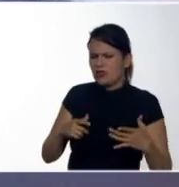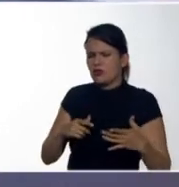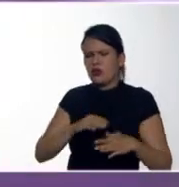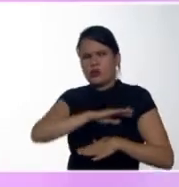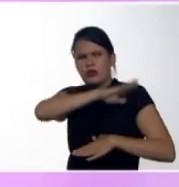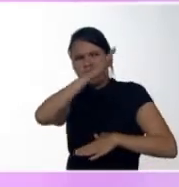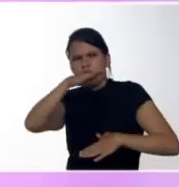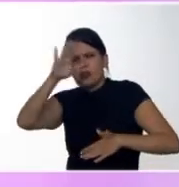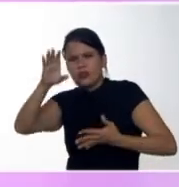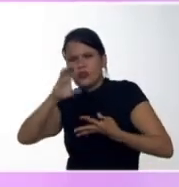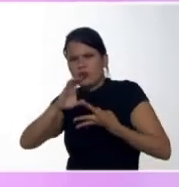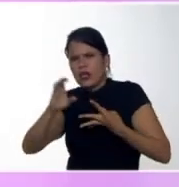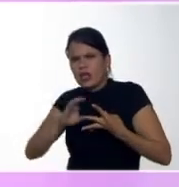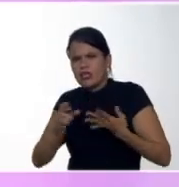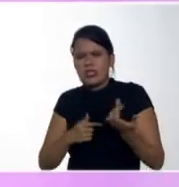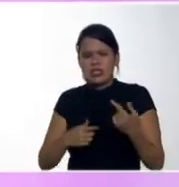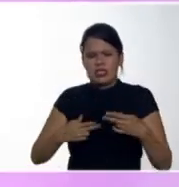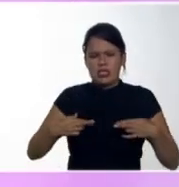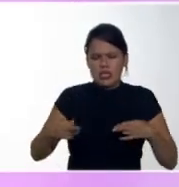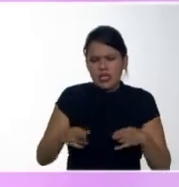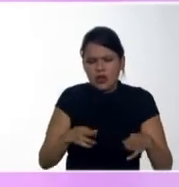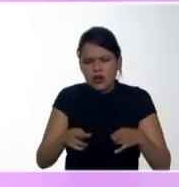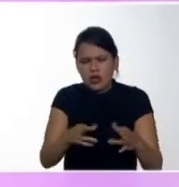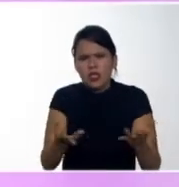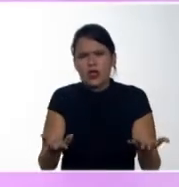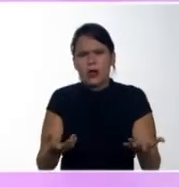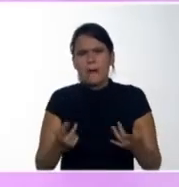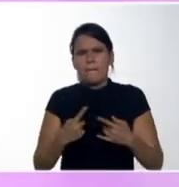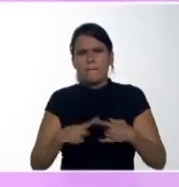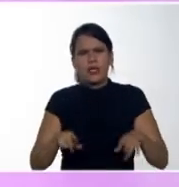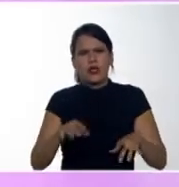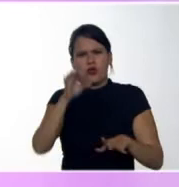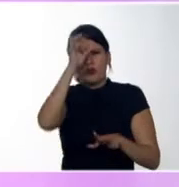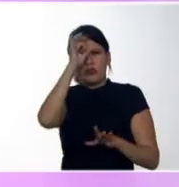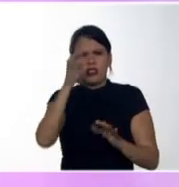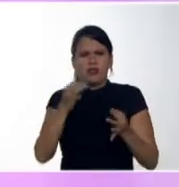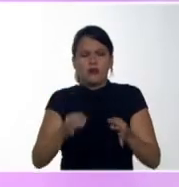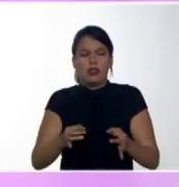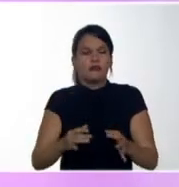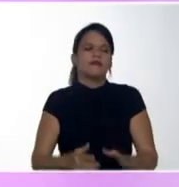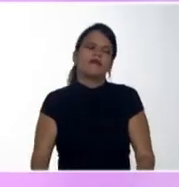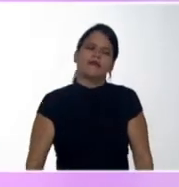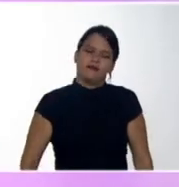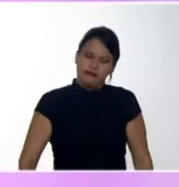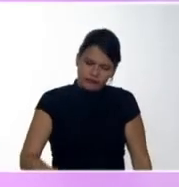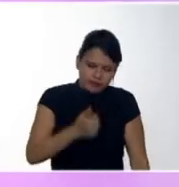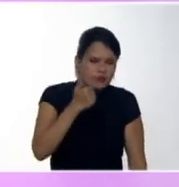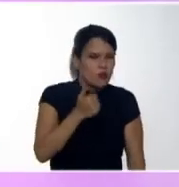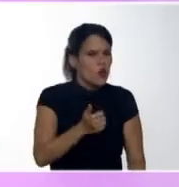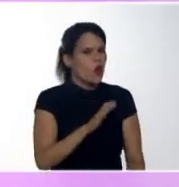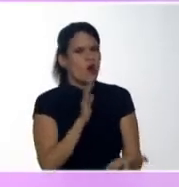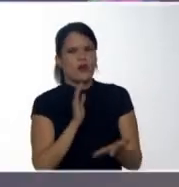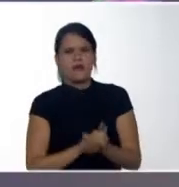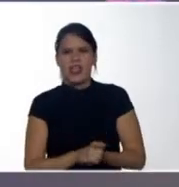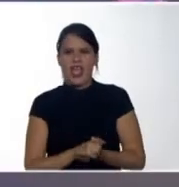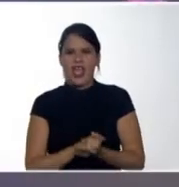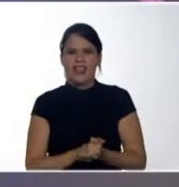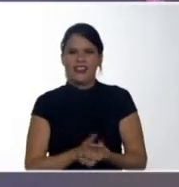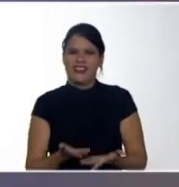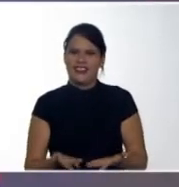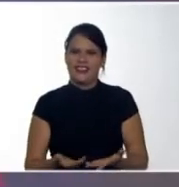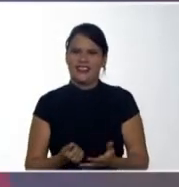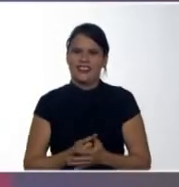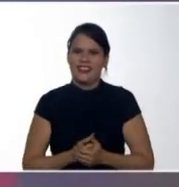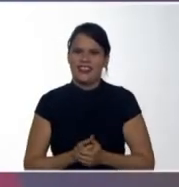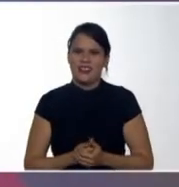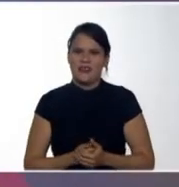de sus características, de los ríos tal vez, pero no sé si estoy en lo cierto, vamos a descubrirlo. Correcto, muy bien, mi compañero